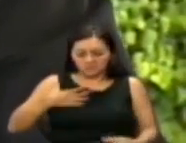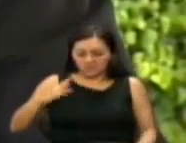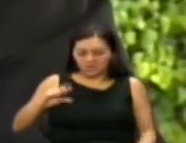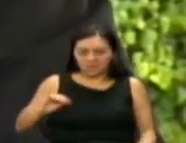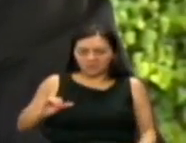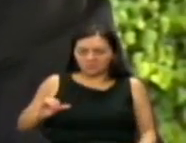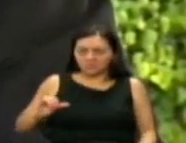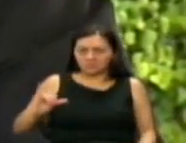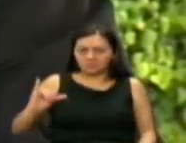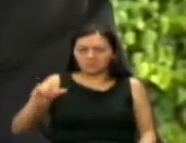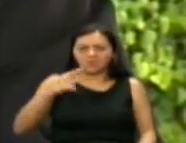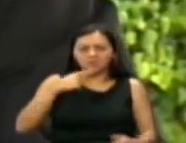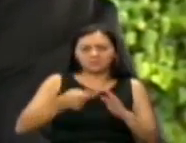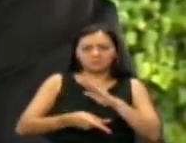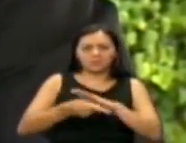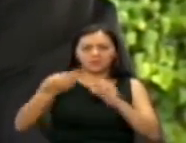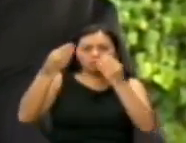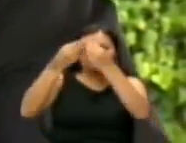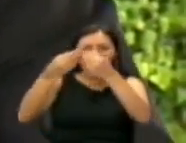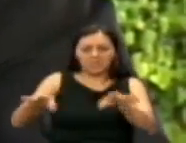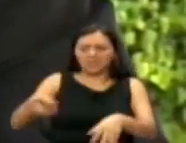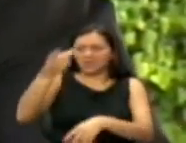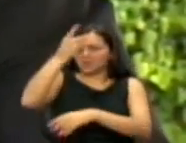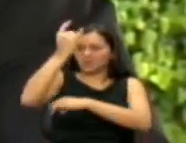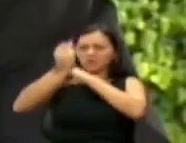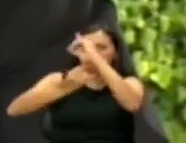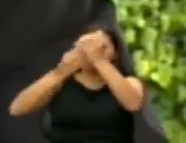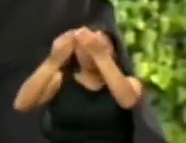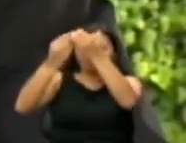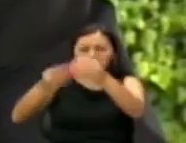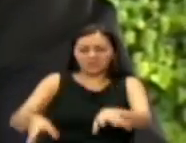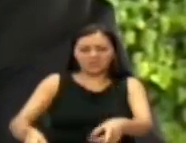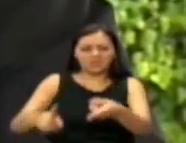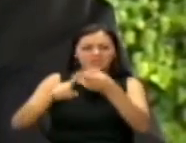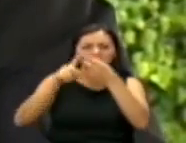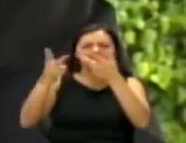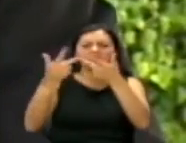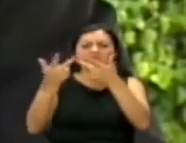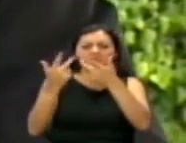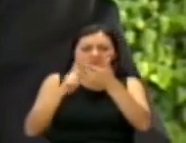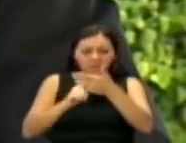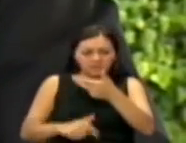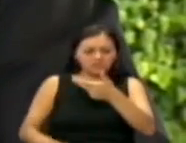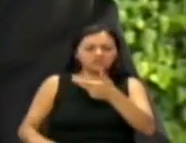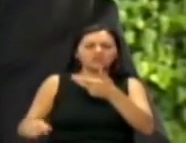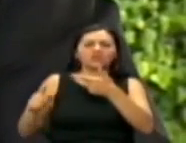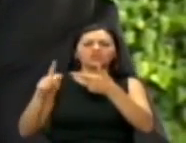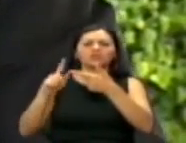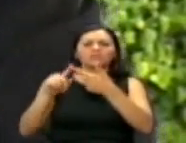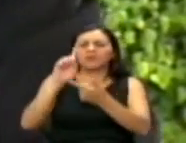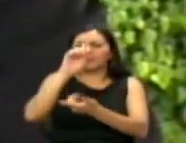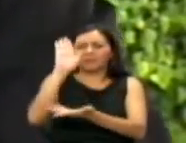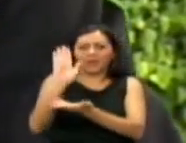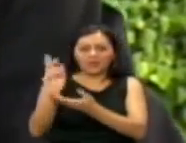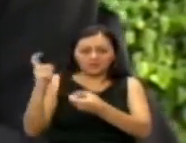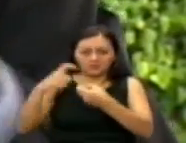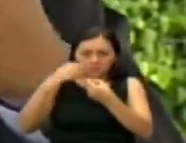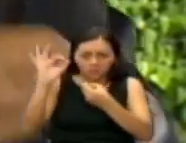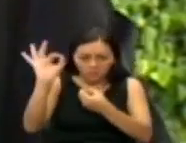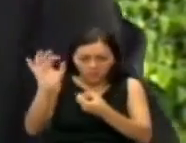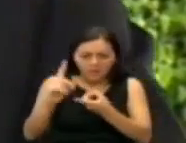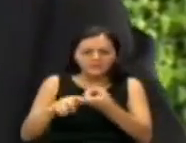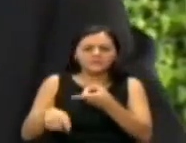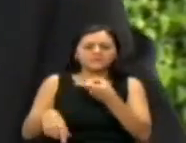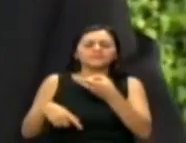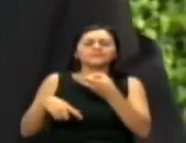Cuando se nos llevaban en peso el petróleo, cuando pagamos una deuda externa y moral, cuando se tercerizaba, cuando se explotaba a las empleadas domésticas,